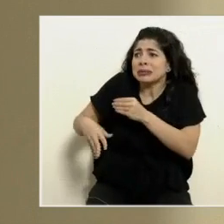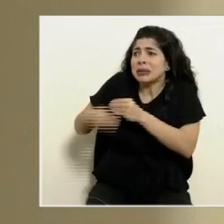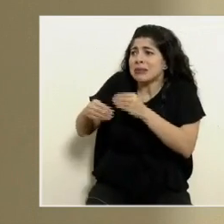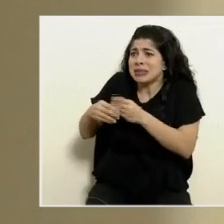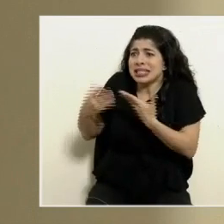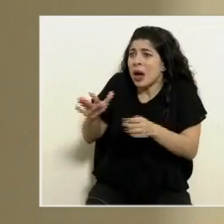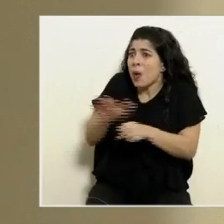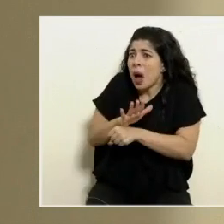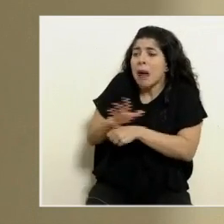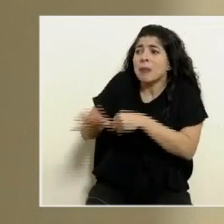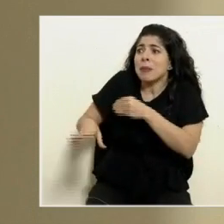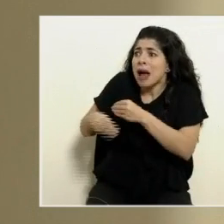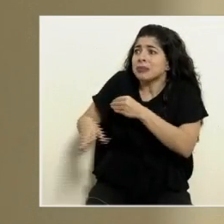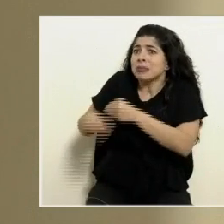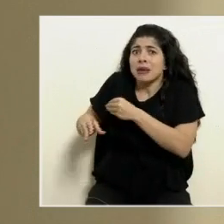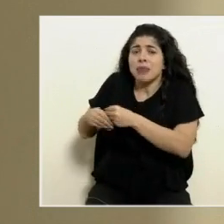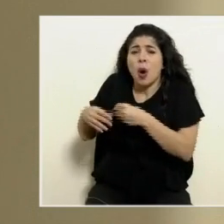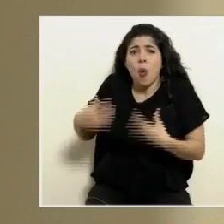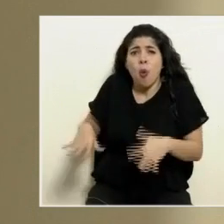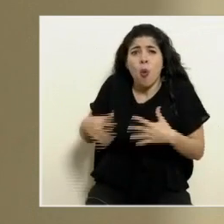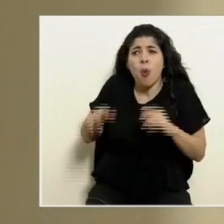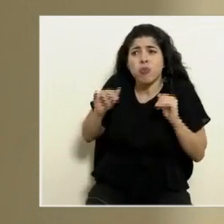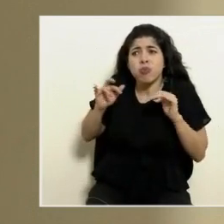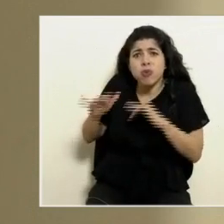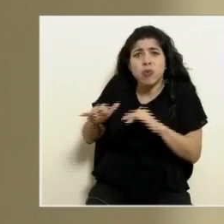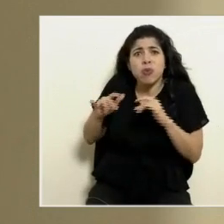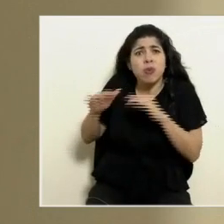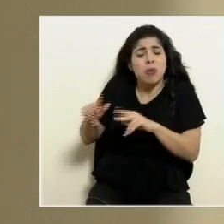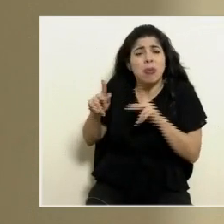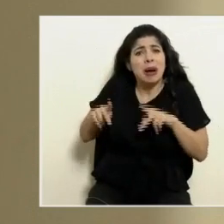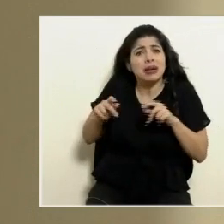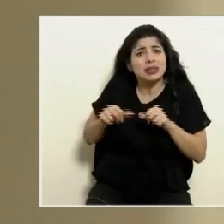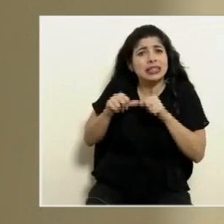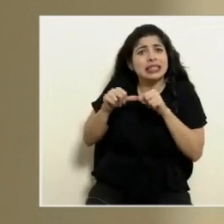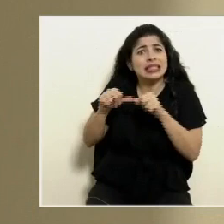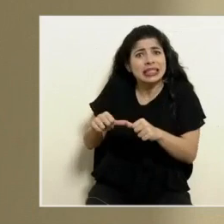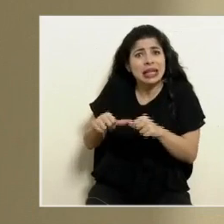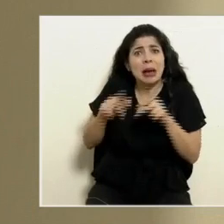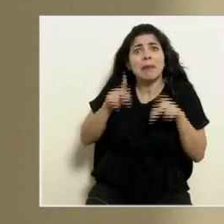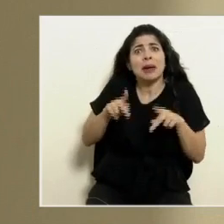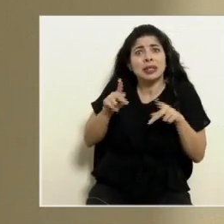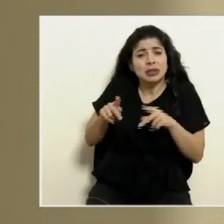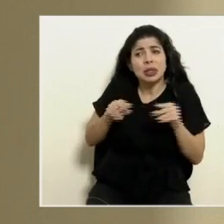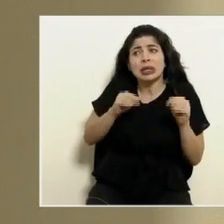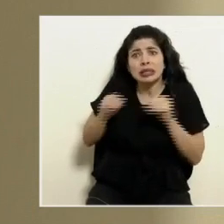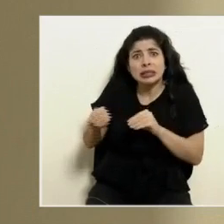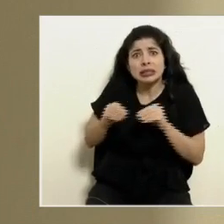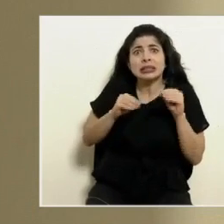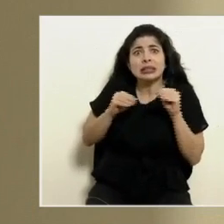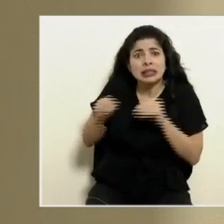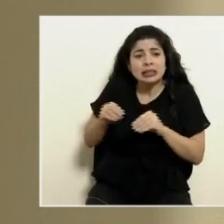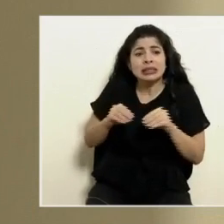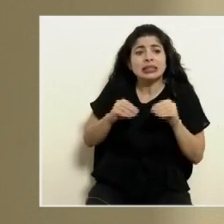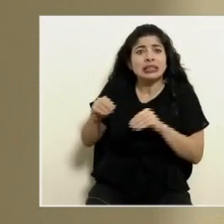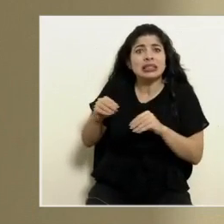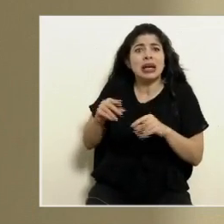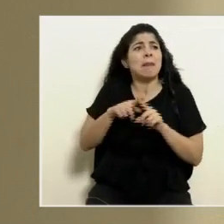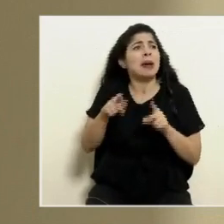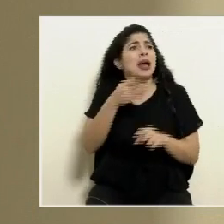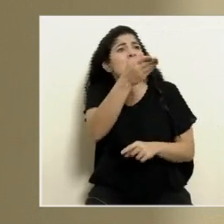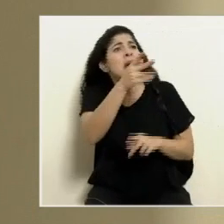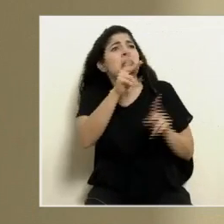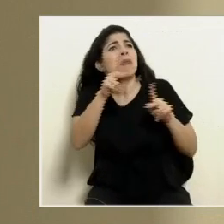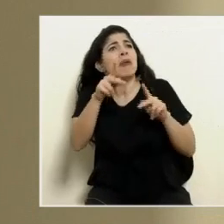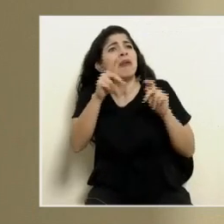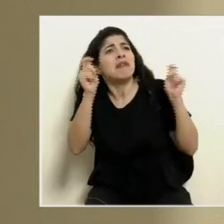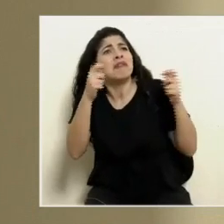poder atender a la gente, y todavía seguimos viendo, ¿verdad? Que la gente sigue celebrando, que siguen haciendo conglomeraciones,